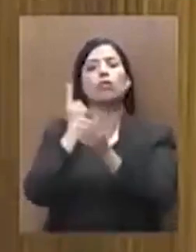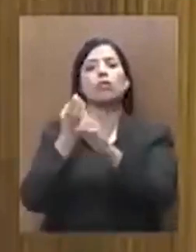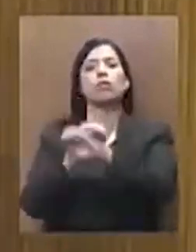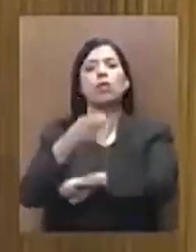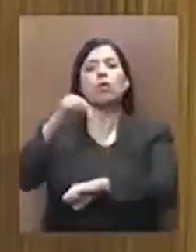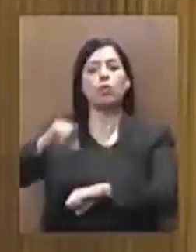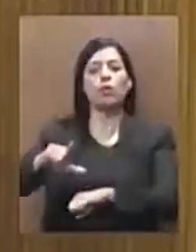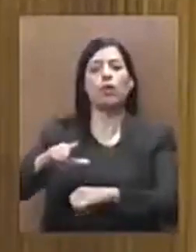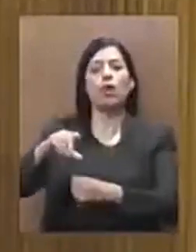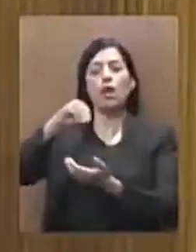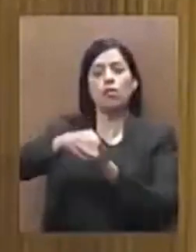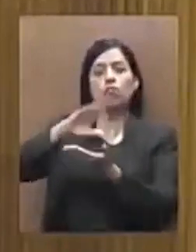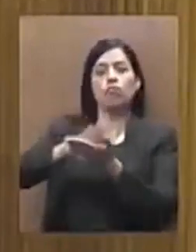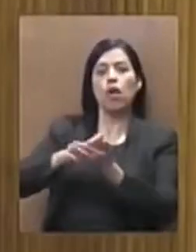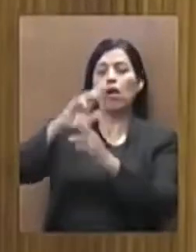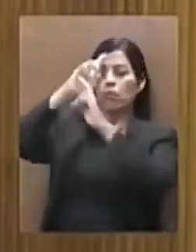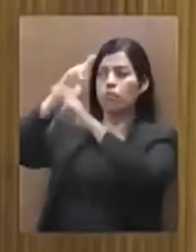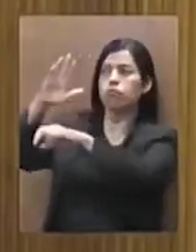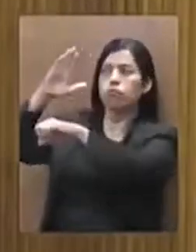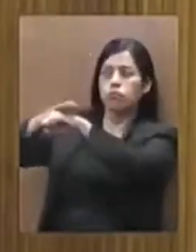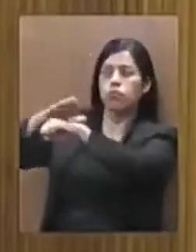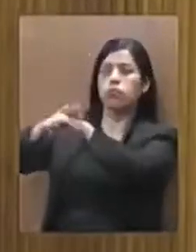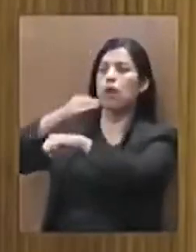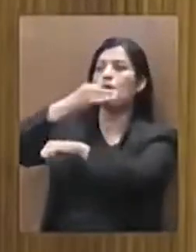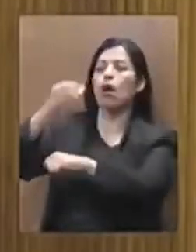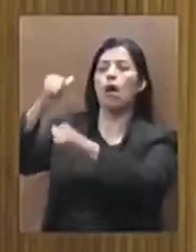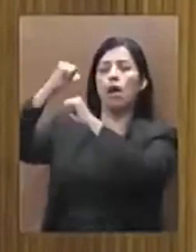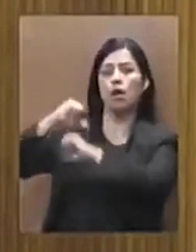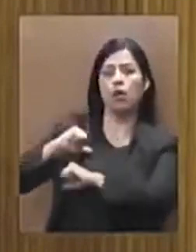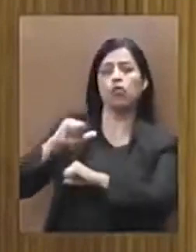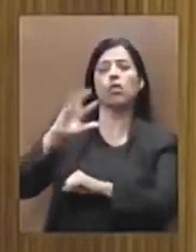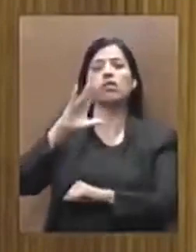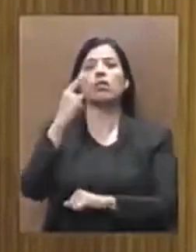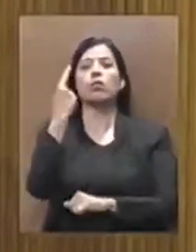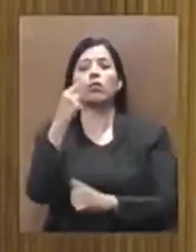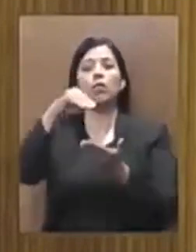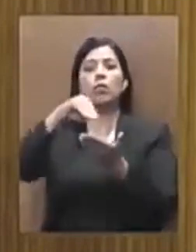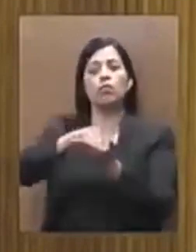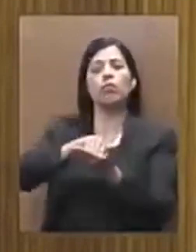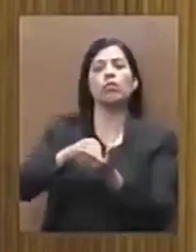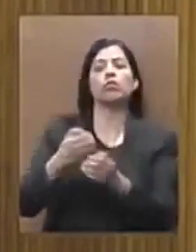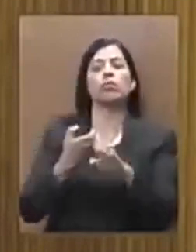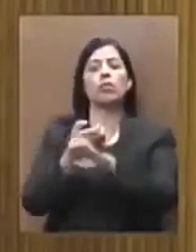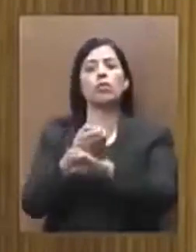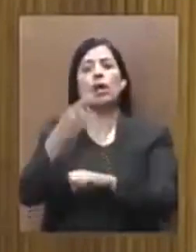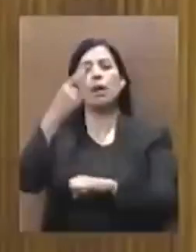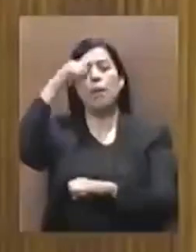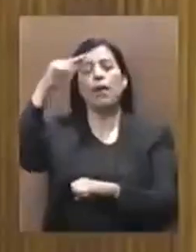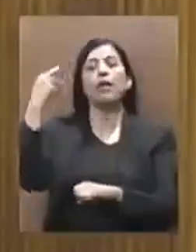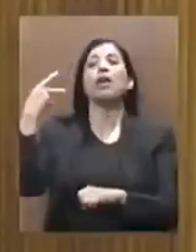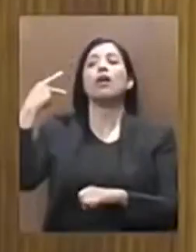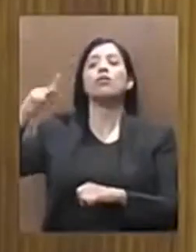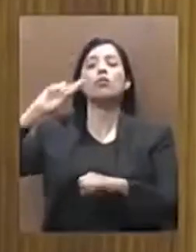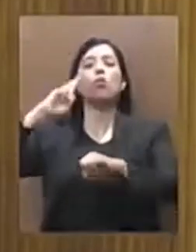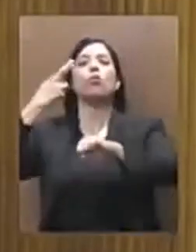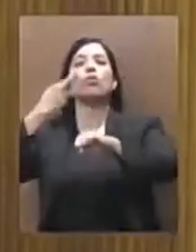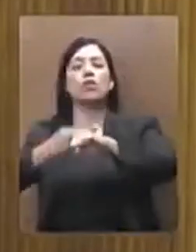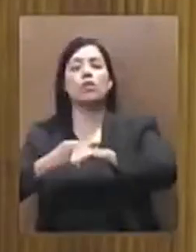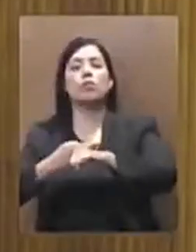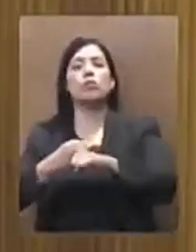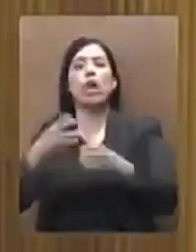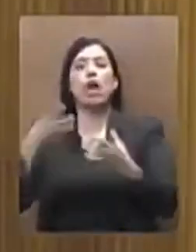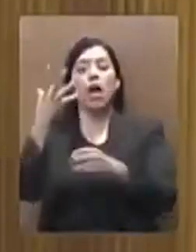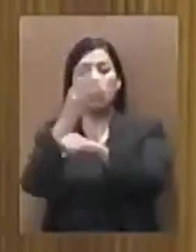estado de Nuevo León acuerde emitir un respetuoso exhorto a los titulares de los cincuenta y un municipios del estado para que en el ejercicio de sus facultades